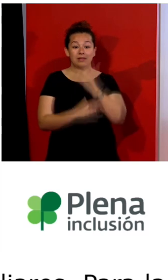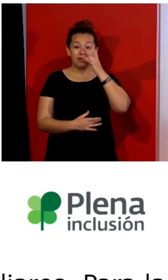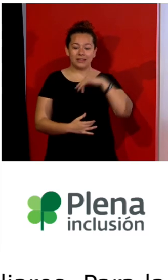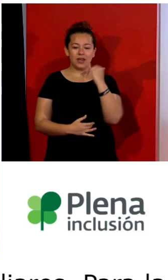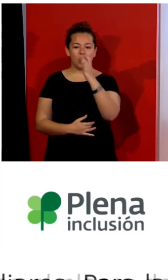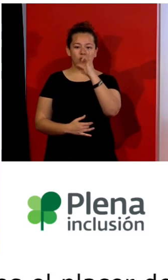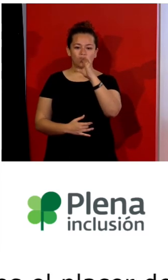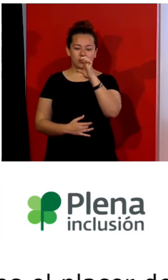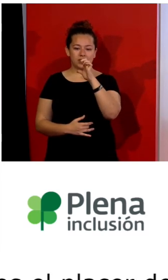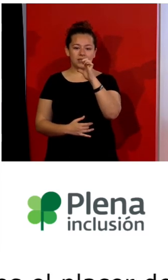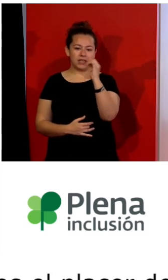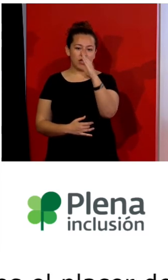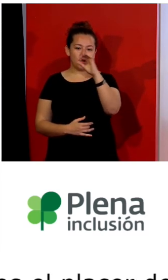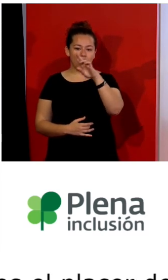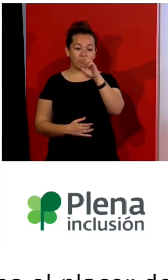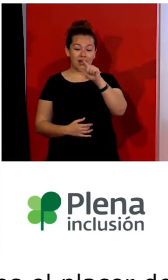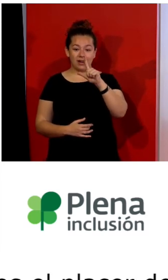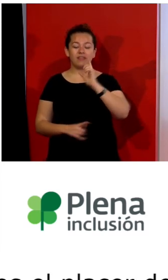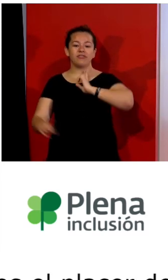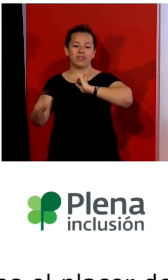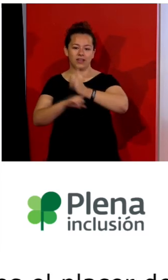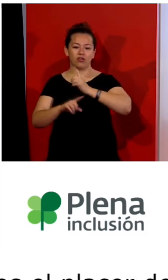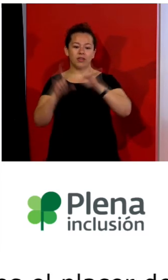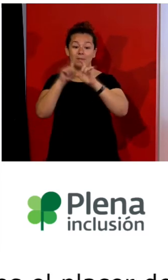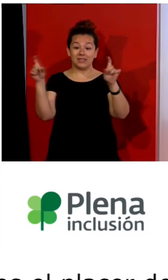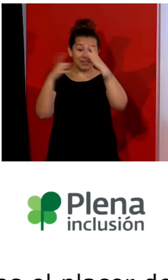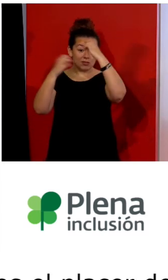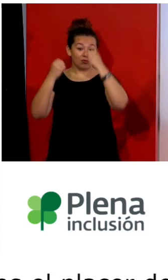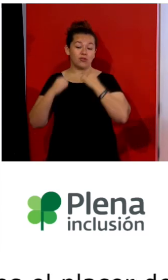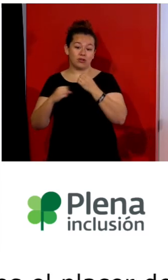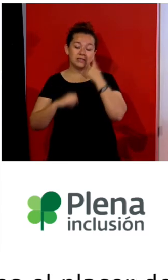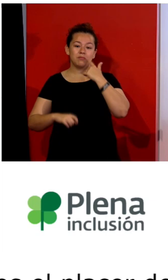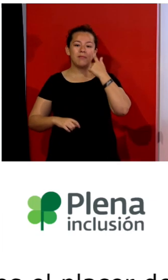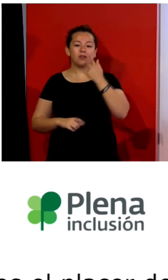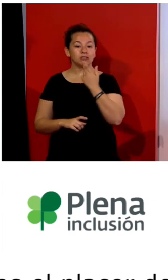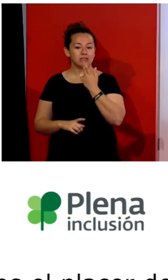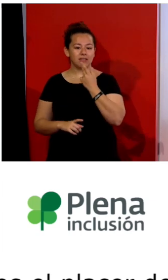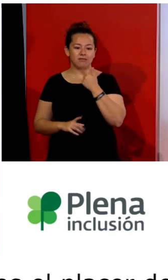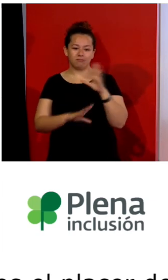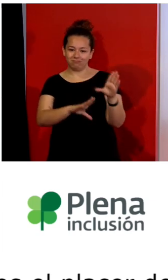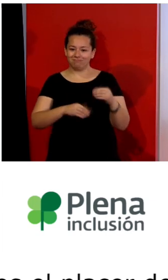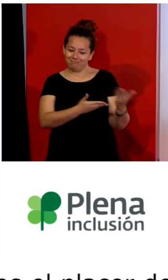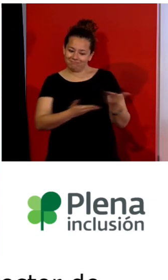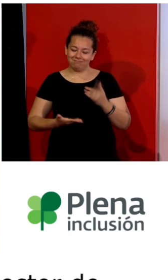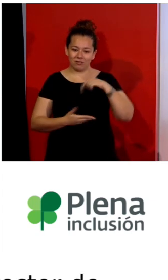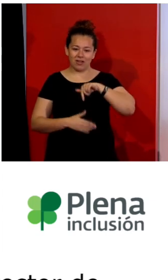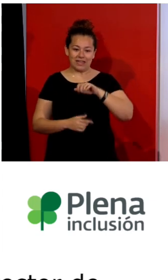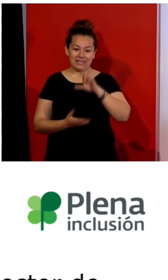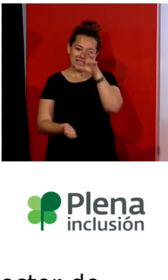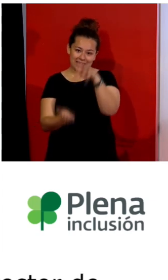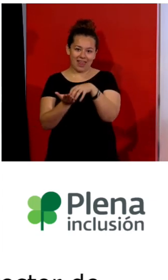Corral Vallespín, director de Empresas e Instituciones del Banco Santander, que nos acoge hoy en su sede. Muchas